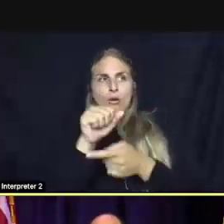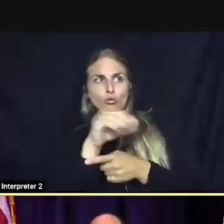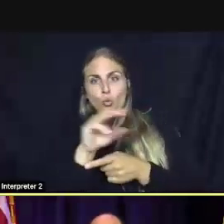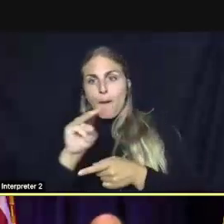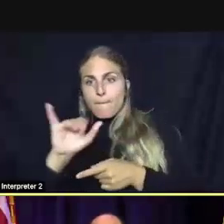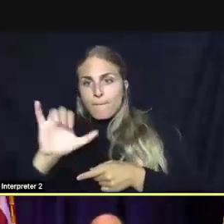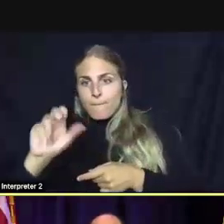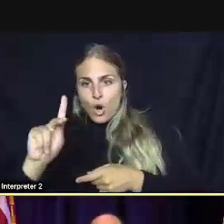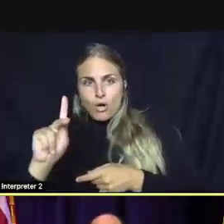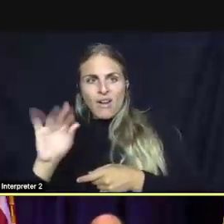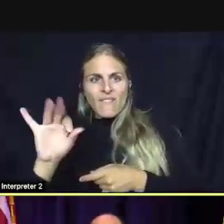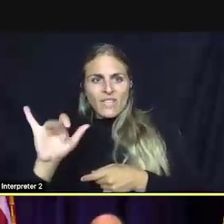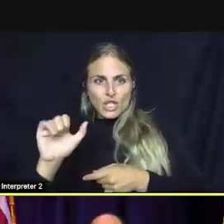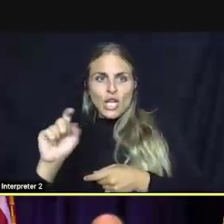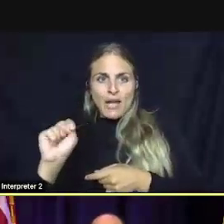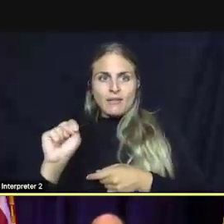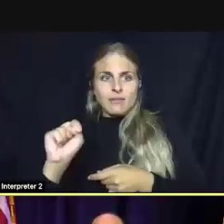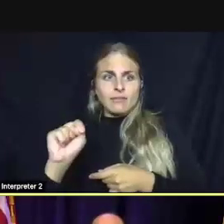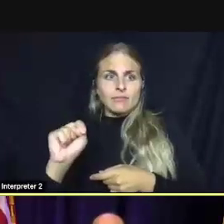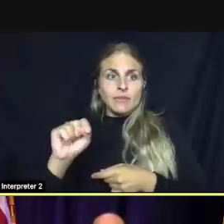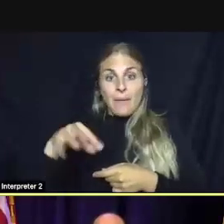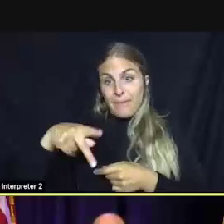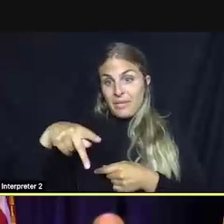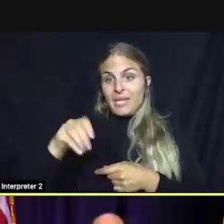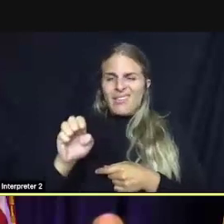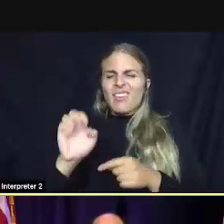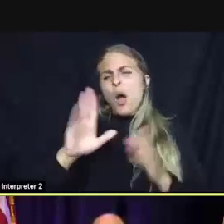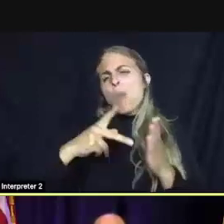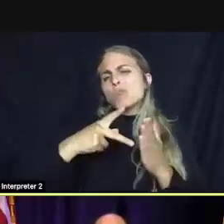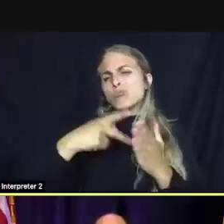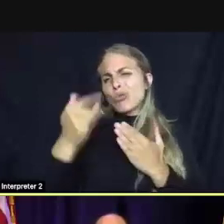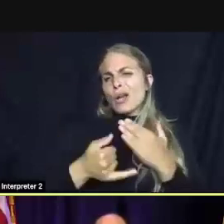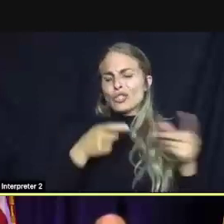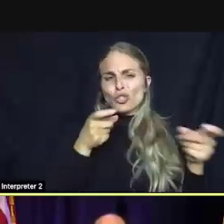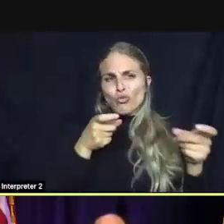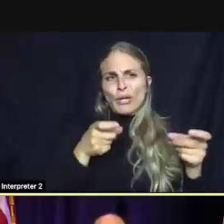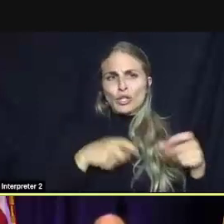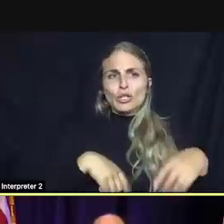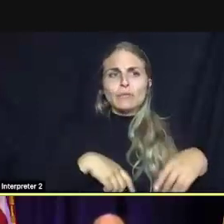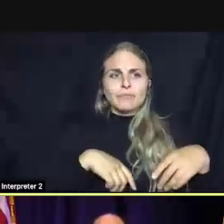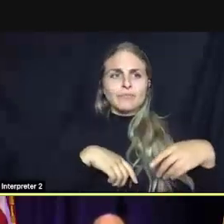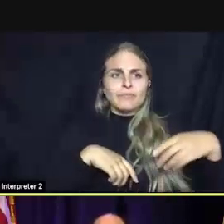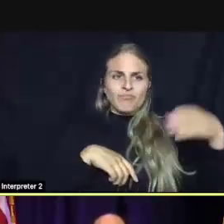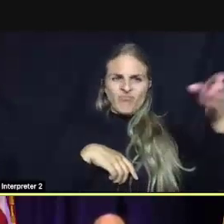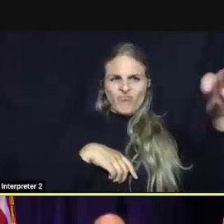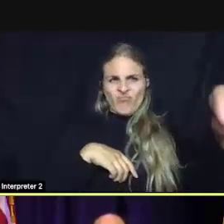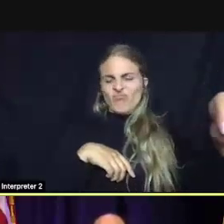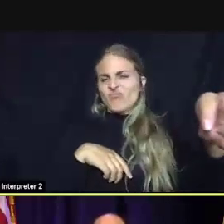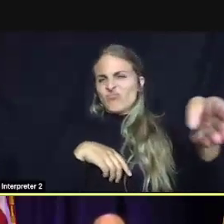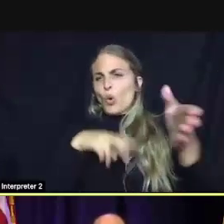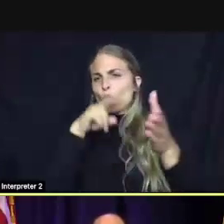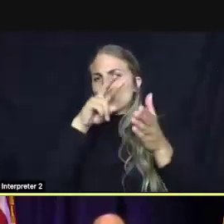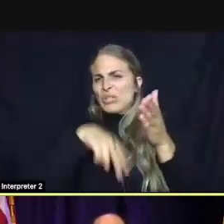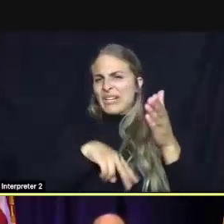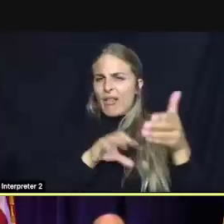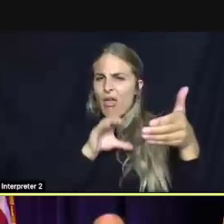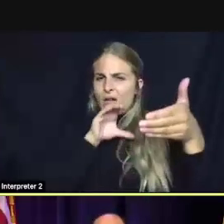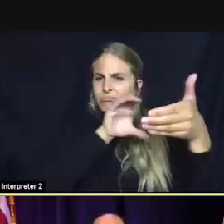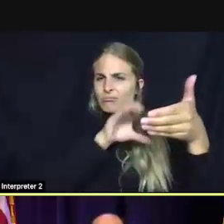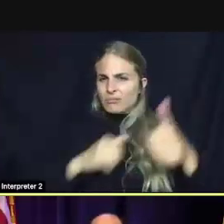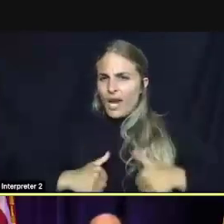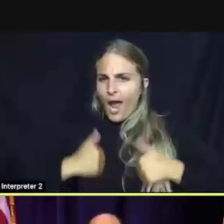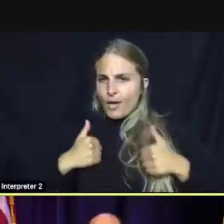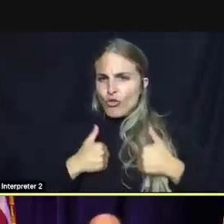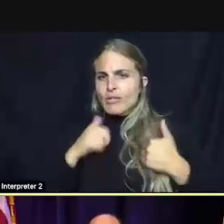Por escrito, enviados por correo a Mark Frechette, el director de proyecto en el Departamento de Transporte del Estado de Nueva